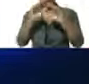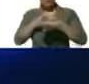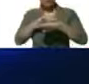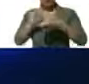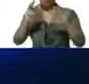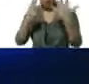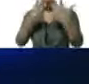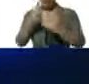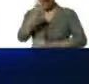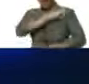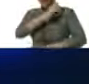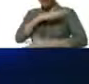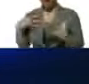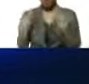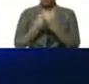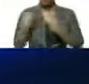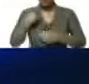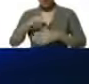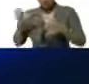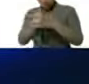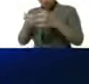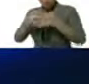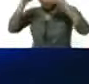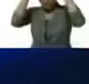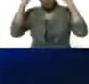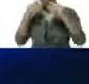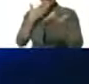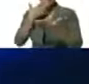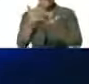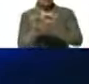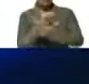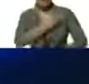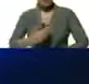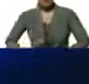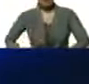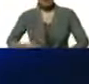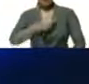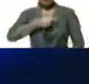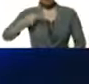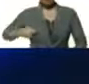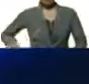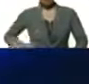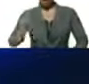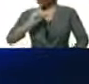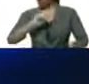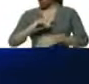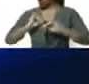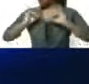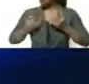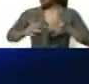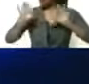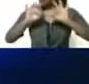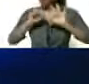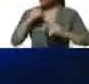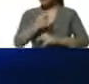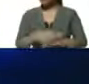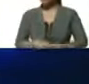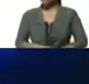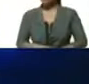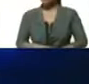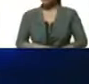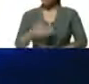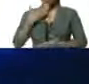adjunta de la unidad de enfermería. Agradecemos al presidente Xi Jinping, no nos cansamos de decirlo. Agradecemos